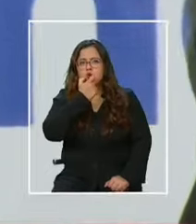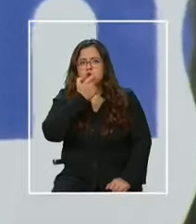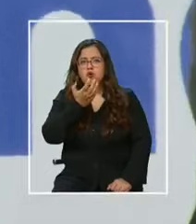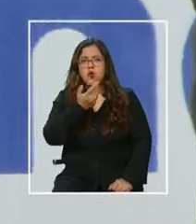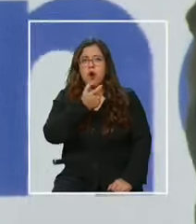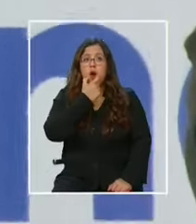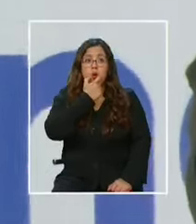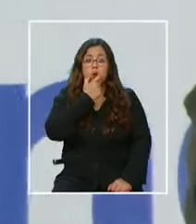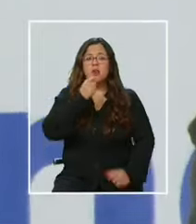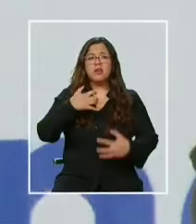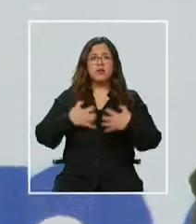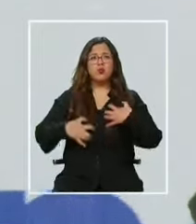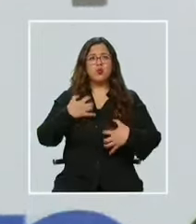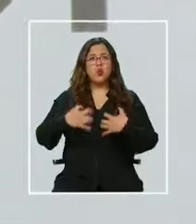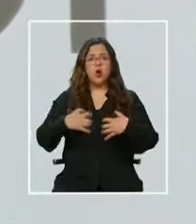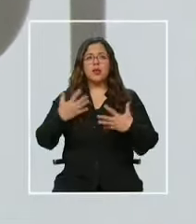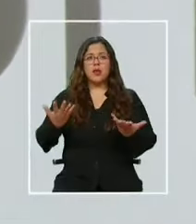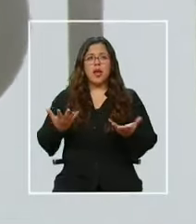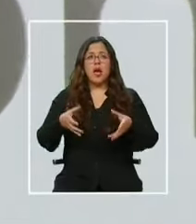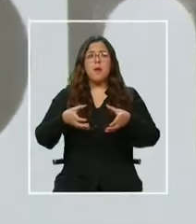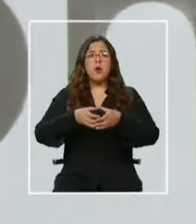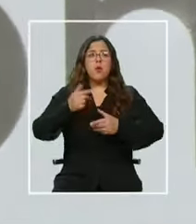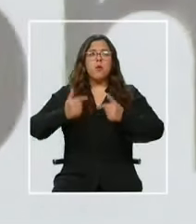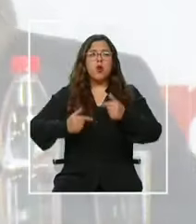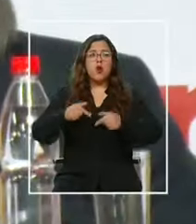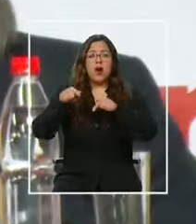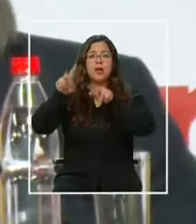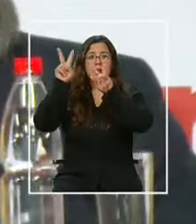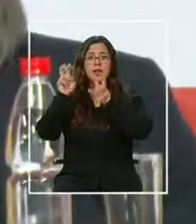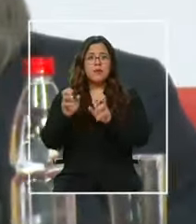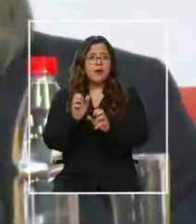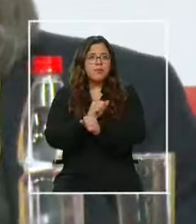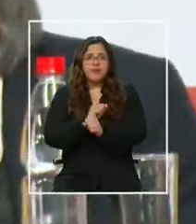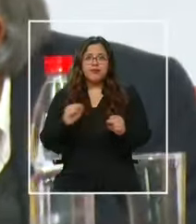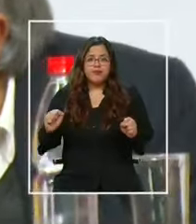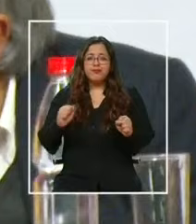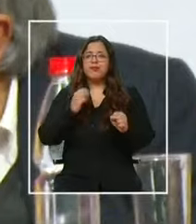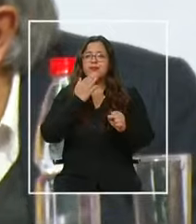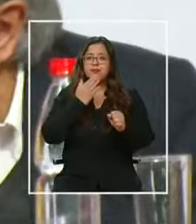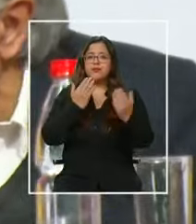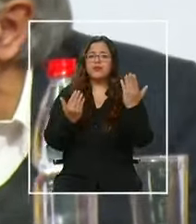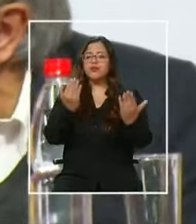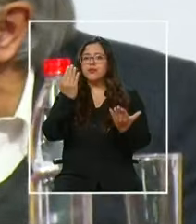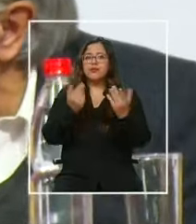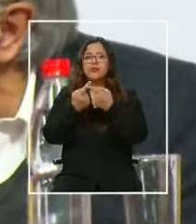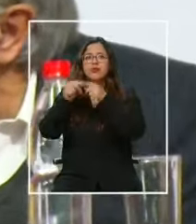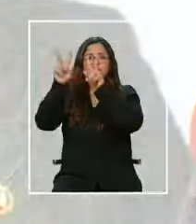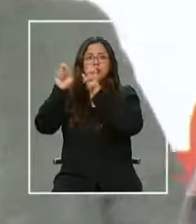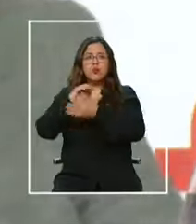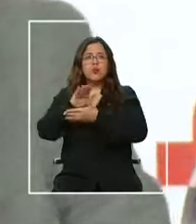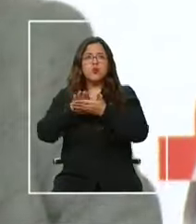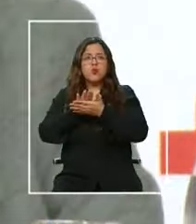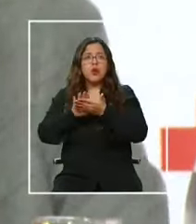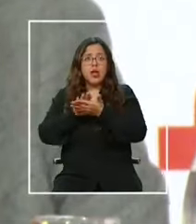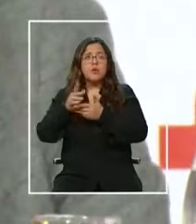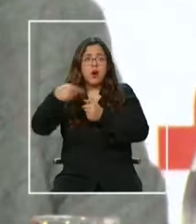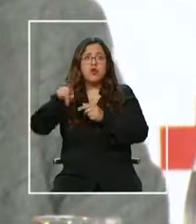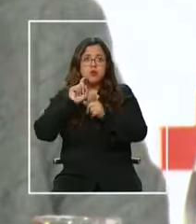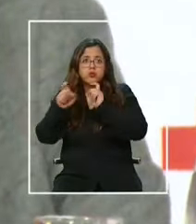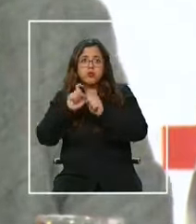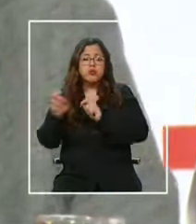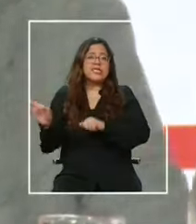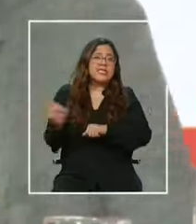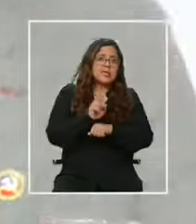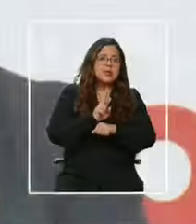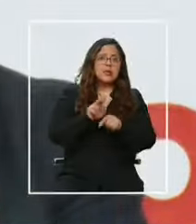Noticias que evidenciaron la molestia porque para el partido la cautelar es desproporcionada más si se compara con otros casos como han criticado. La